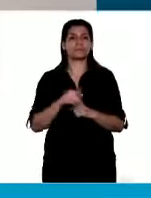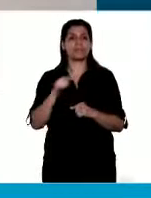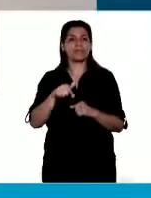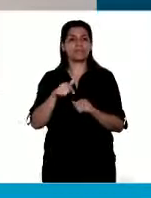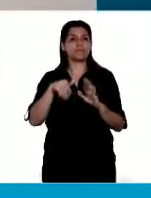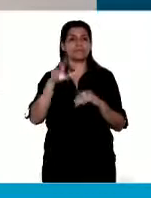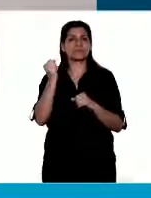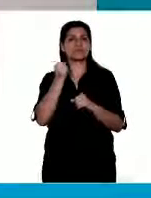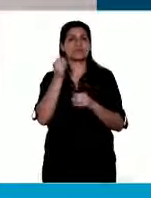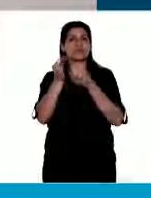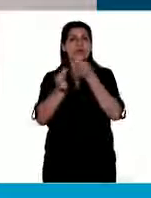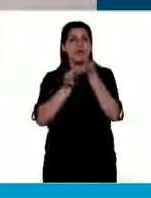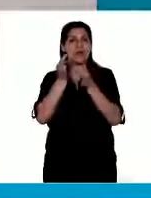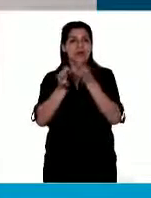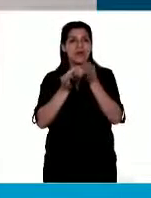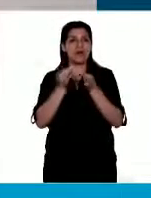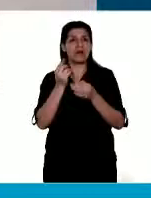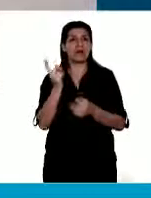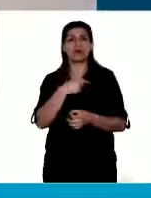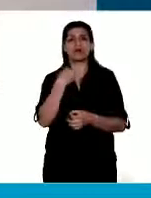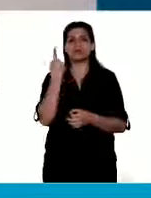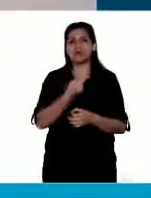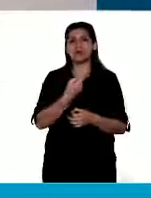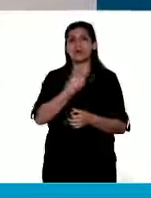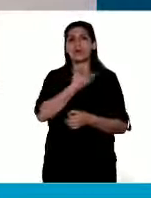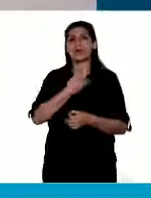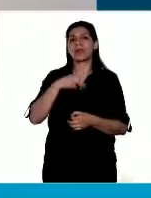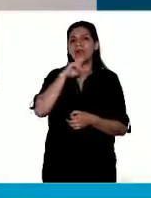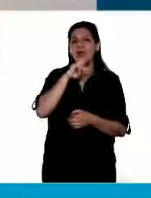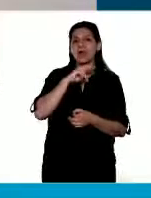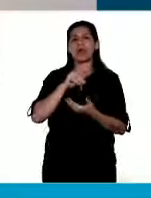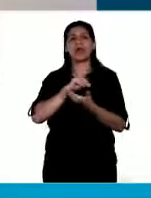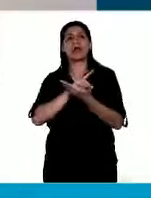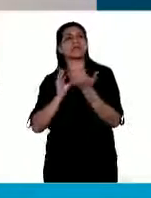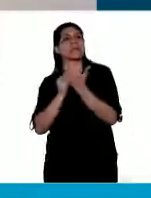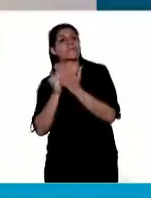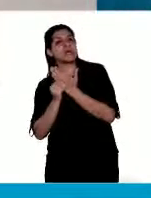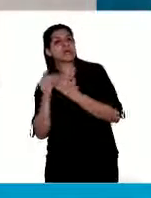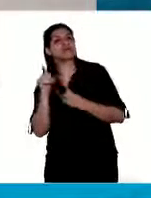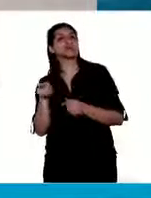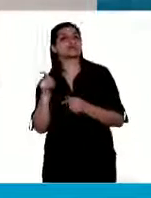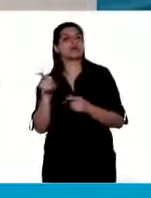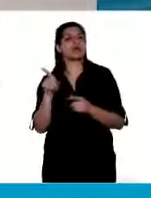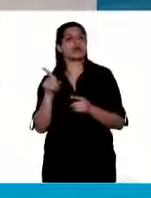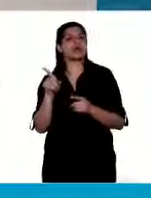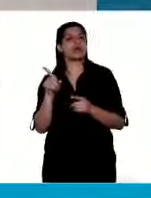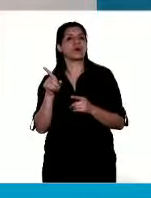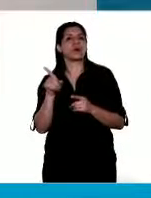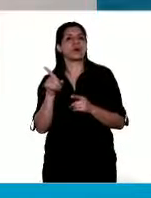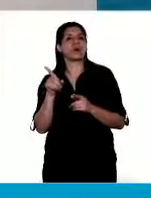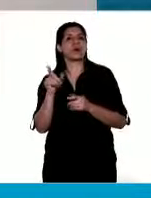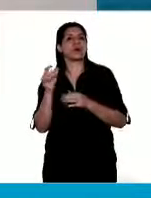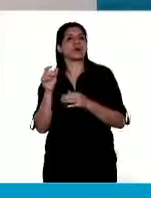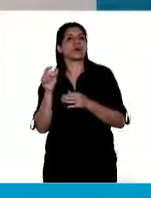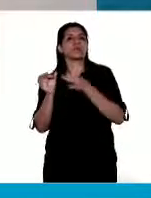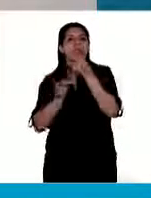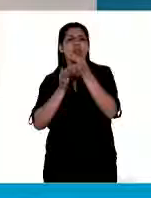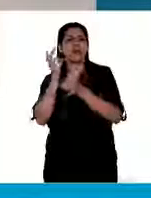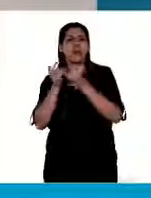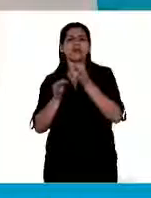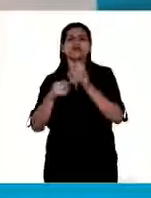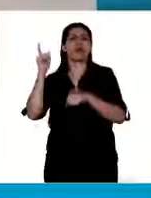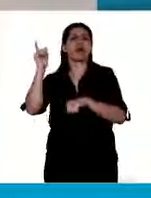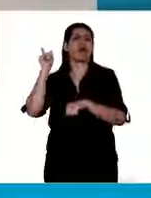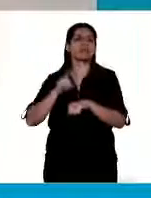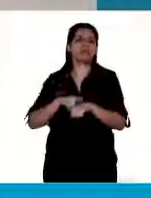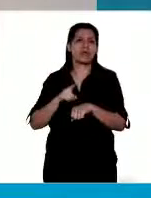Nosotros tuvimos una gobernadora y un ministro que se ocuparon del tema. Nosotros tuvimos una gobernadora y un ministro que dialogaron permanentemente con